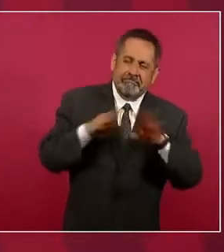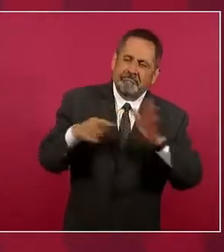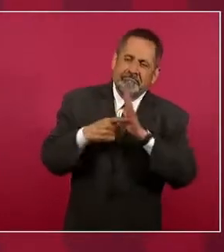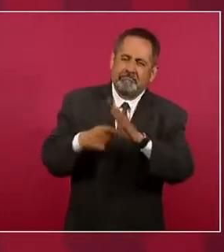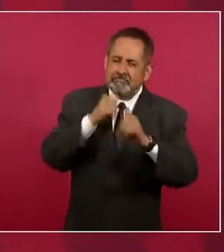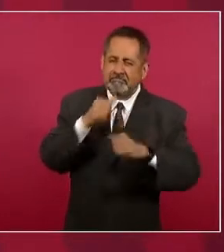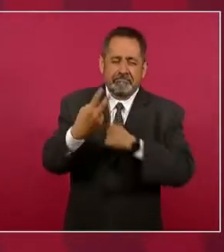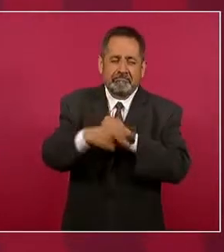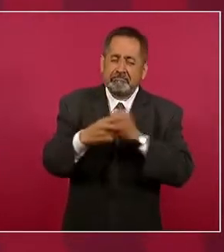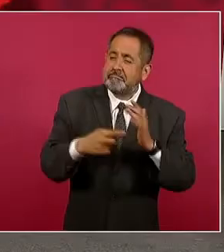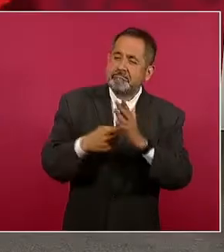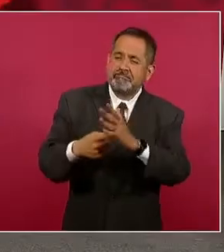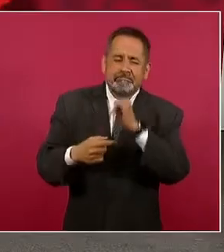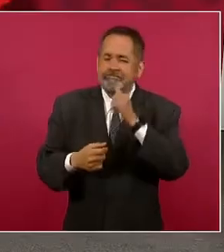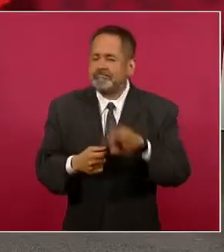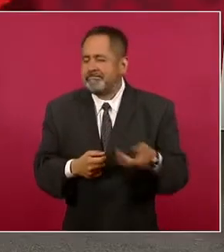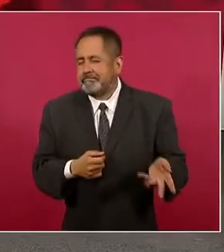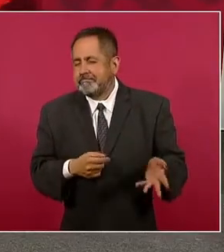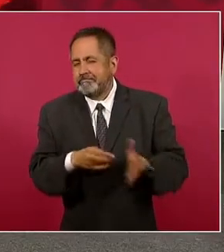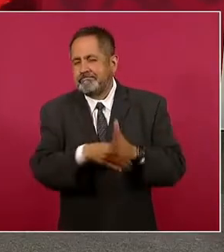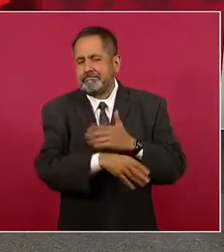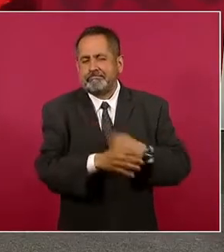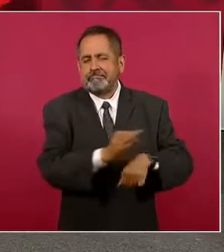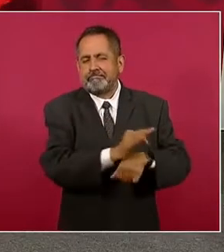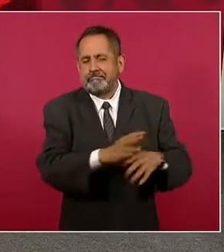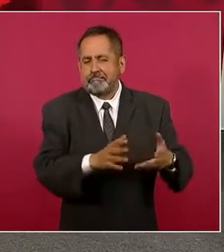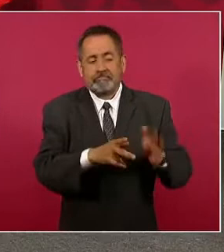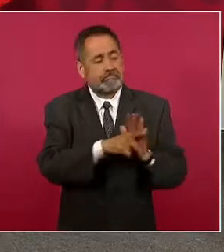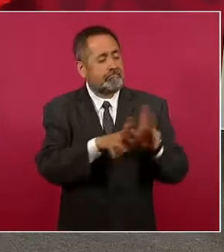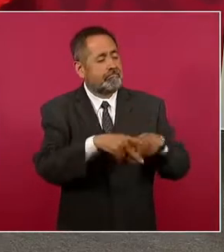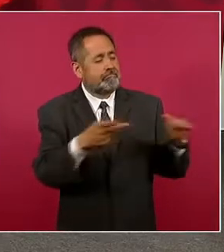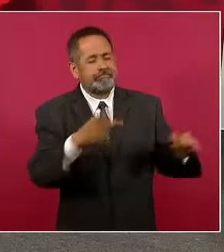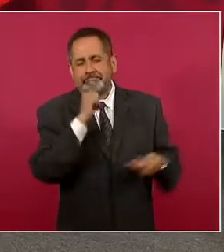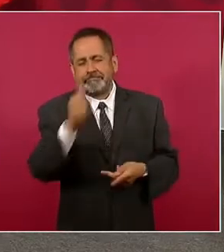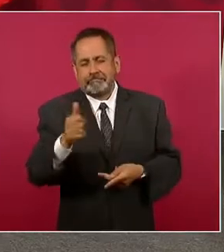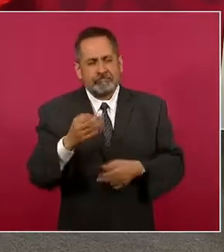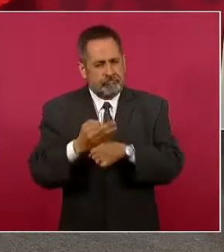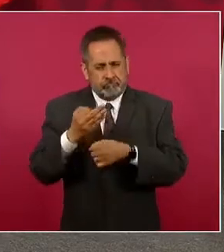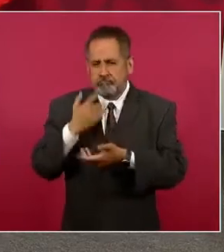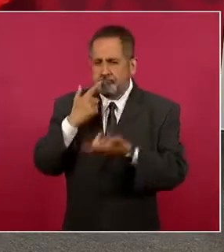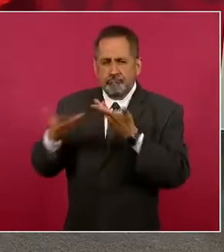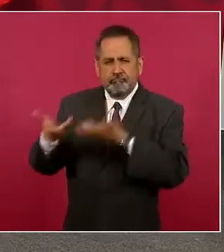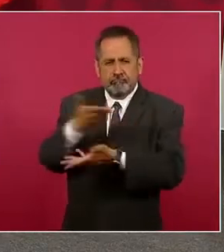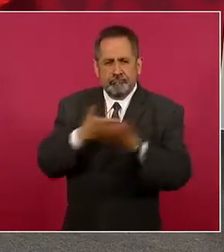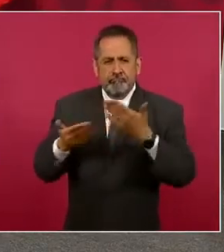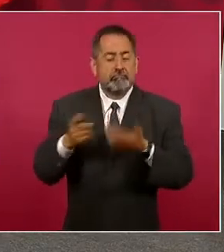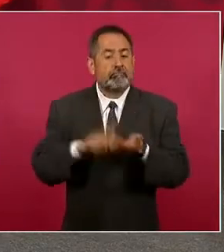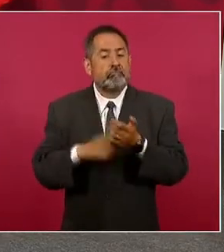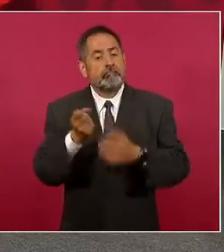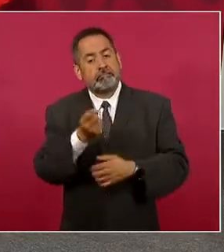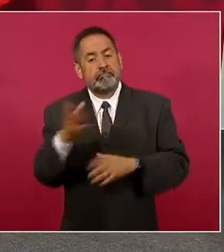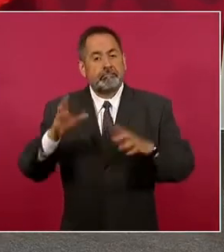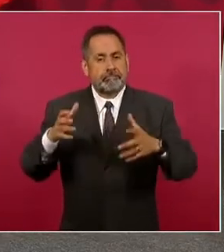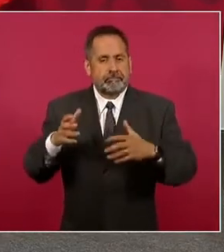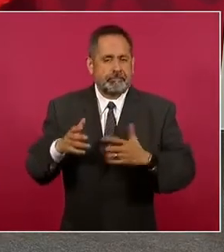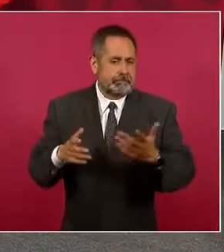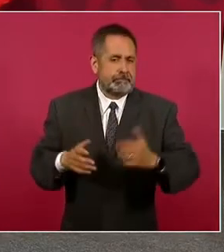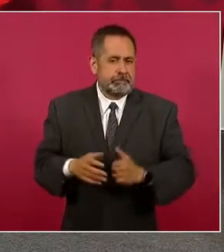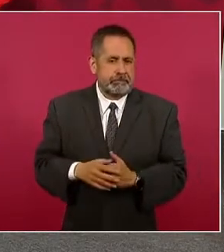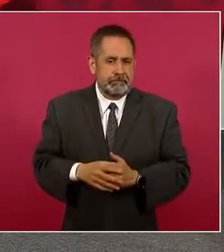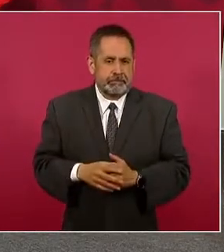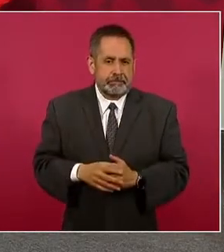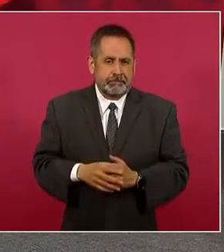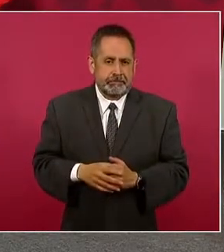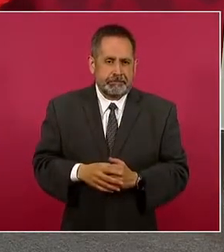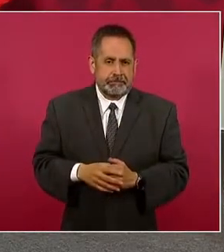la televisión, o lo van a leer en los periódicos, en algunos, pero mínimo. O